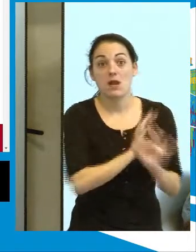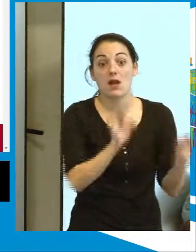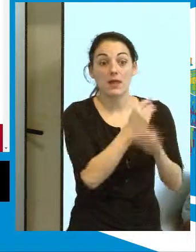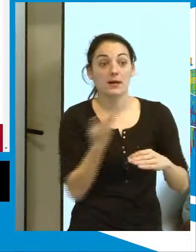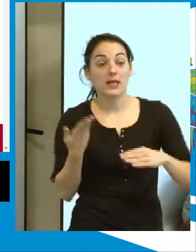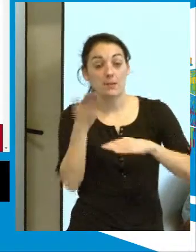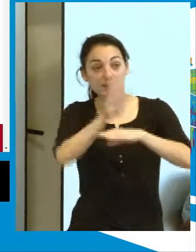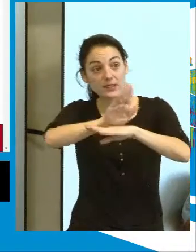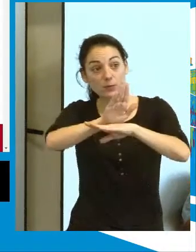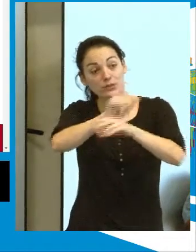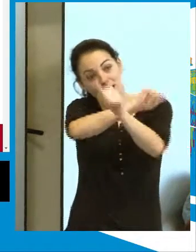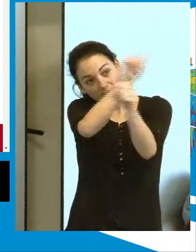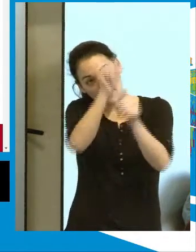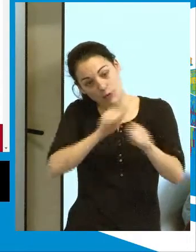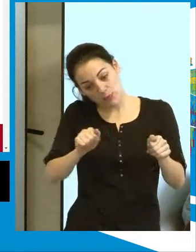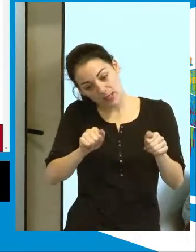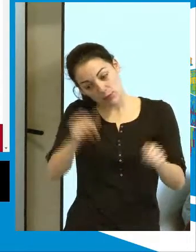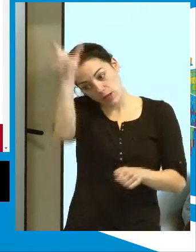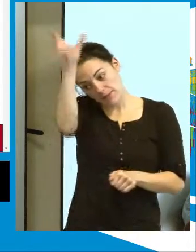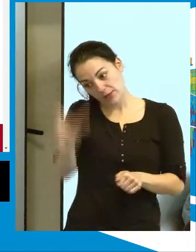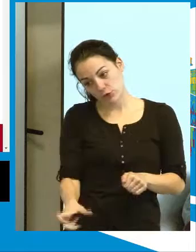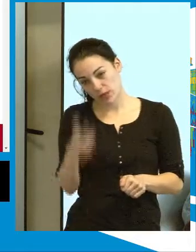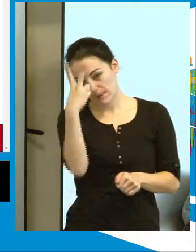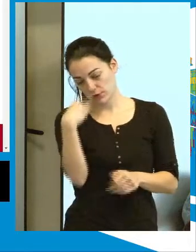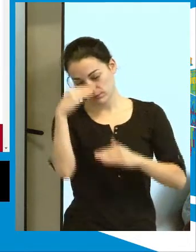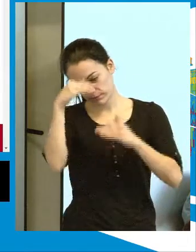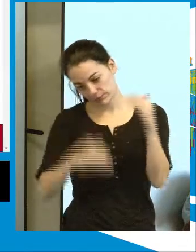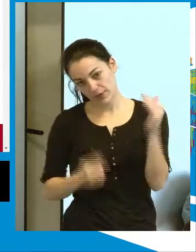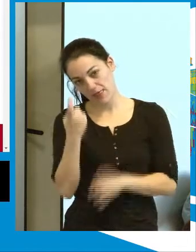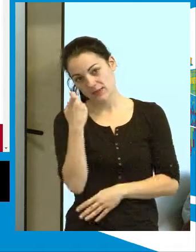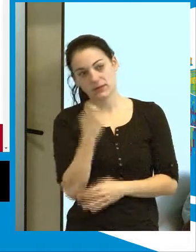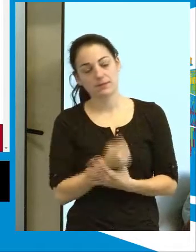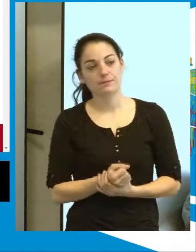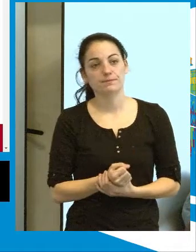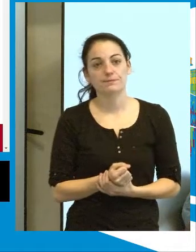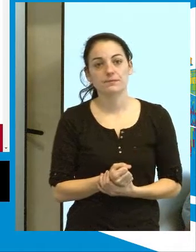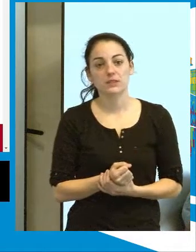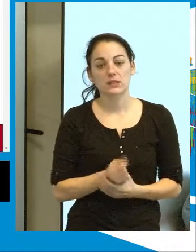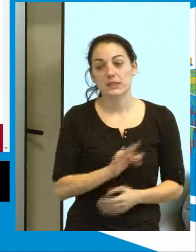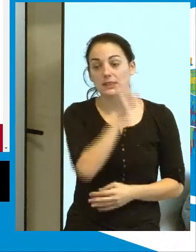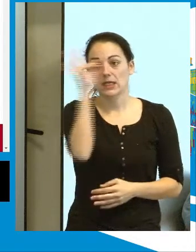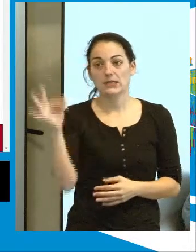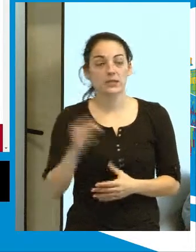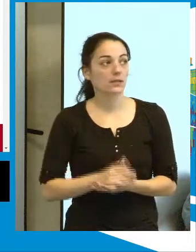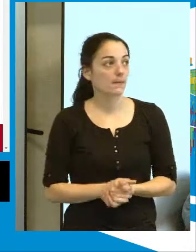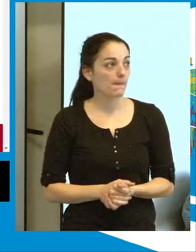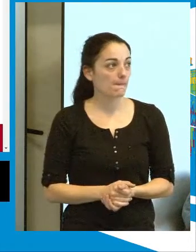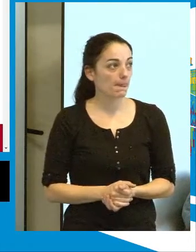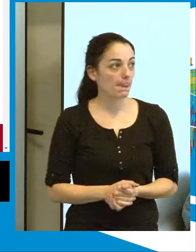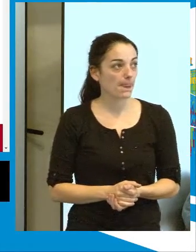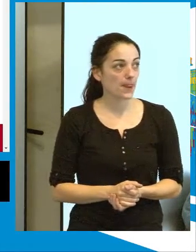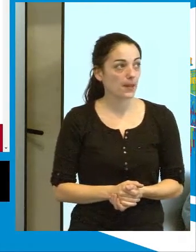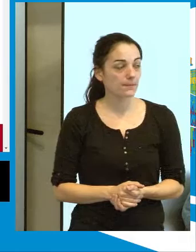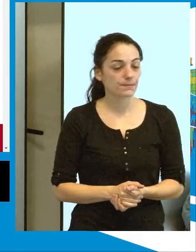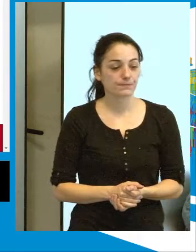este caso, de la manera pues, que necesita una persona con baja visión para poder interactuar. Vamos a pasar al siguiente.